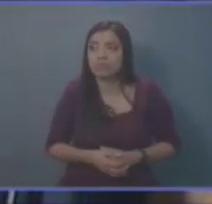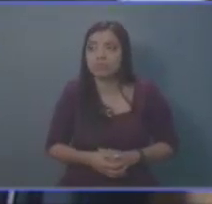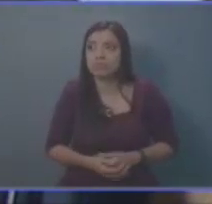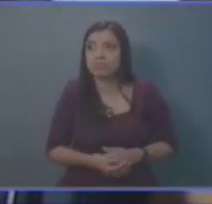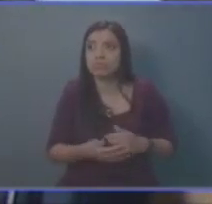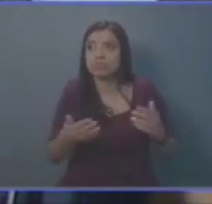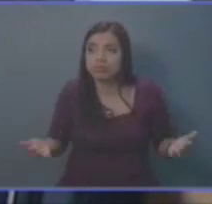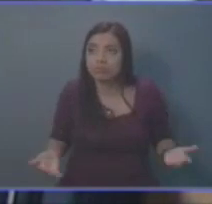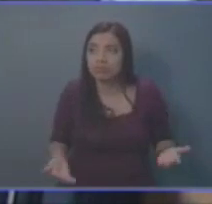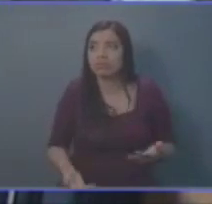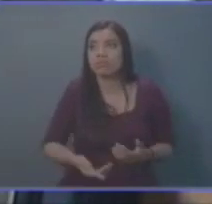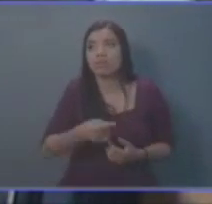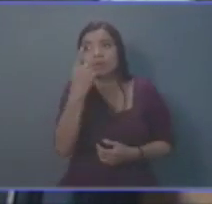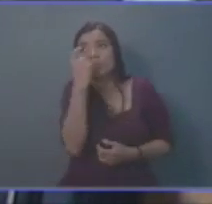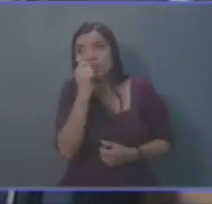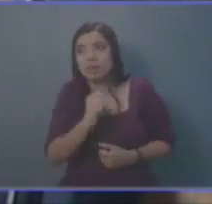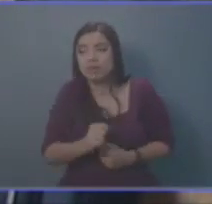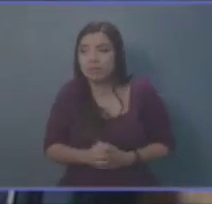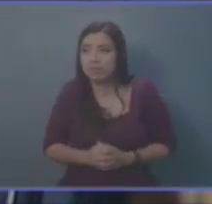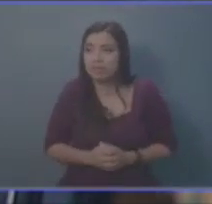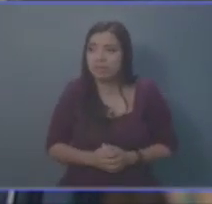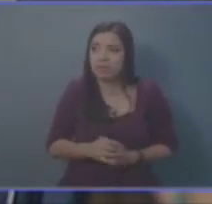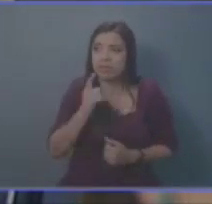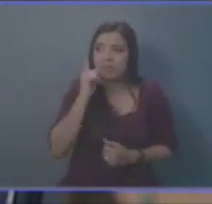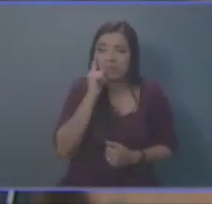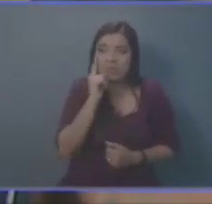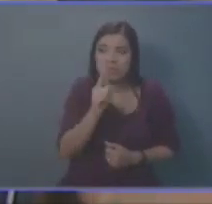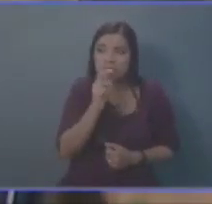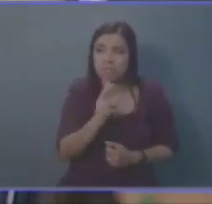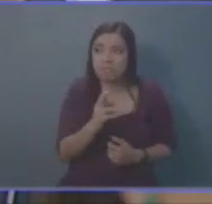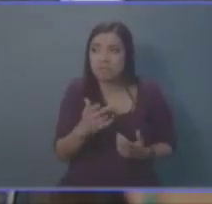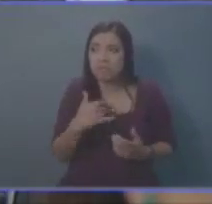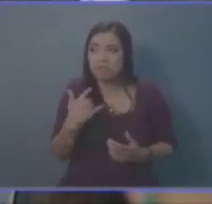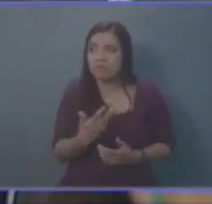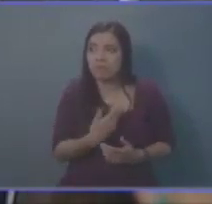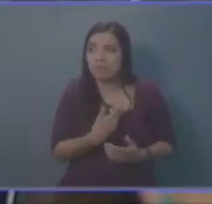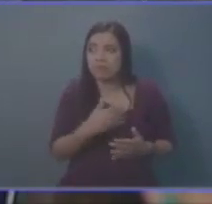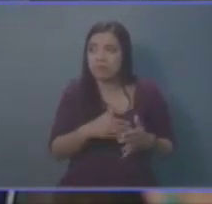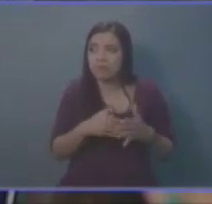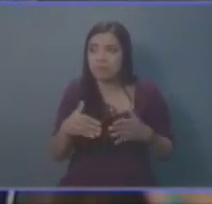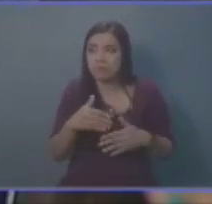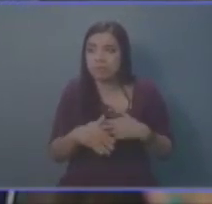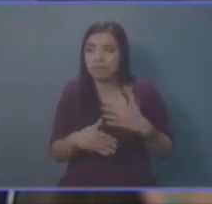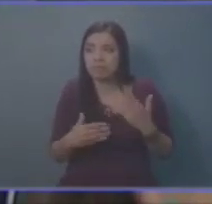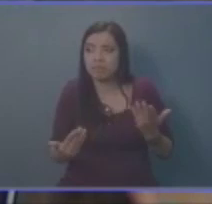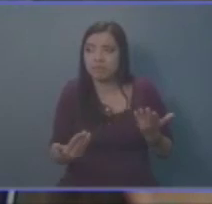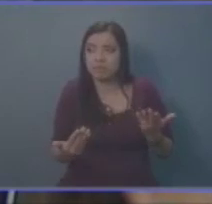Pero la misma protesta constitucional que tomamos a inicio de